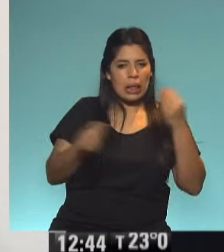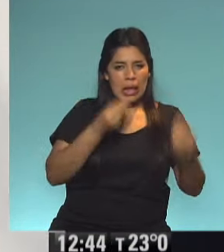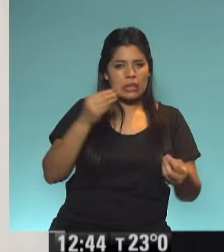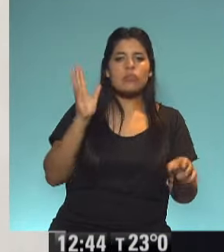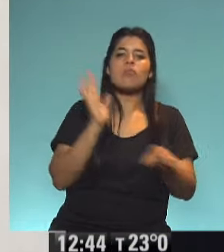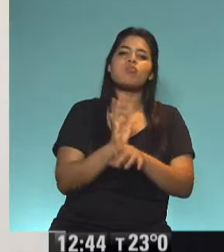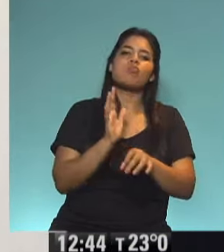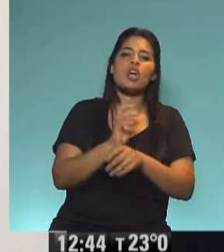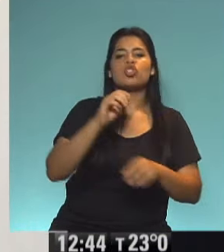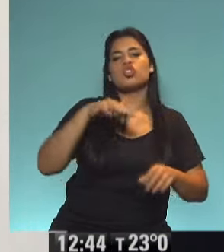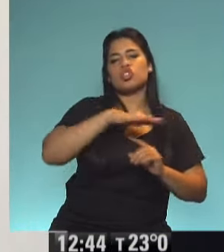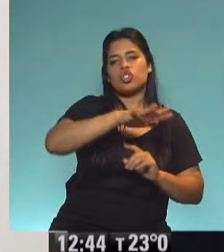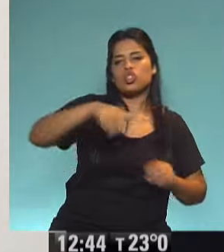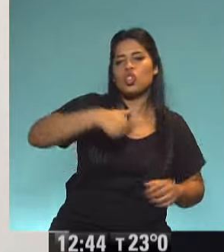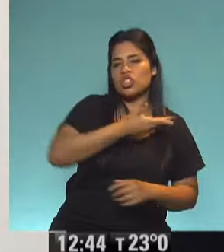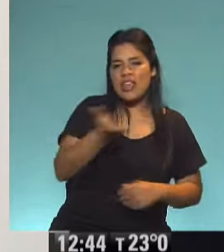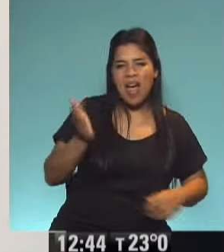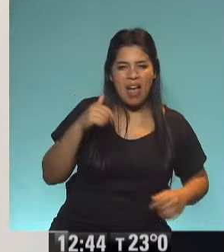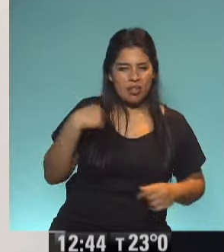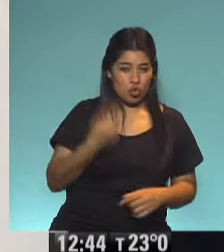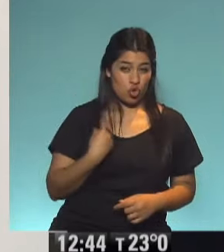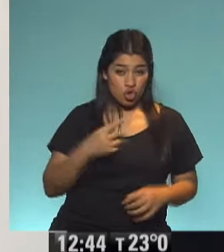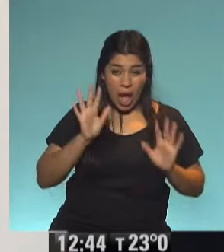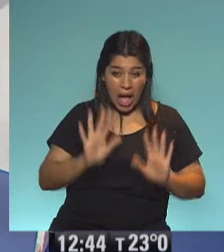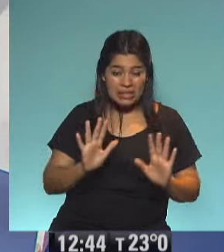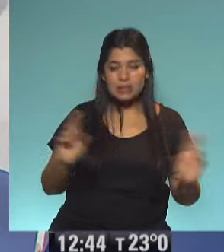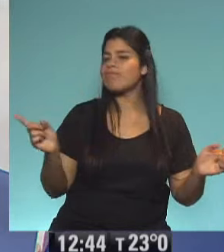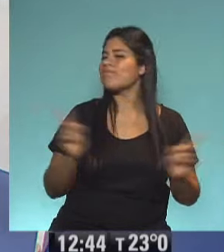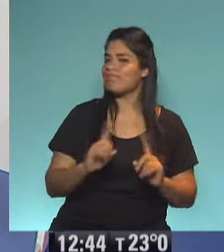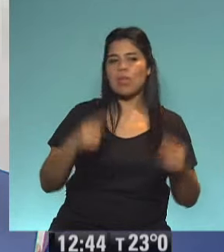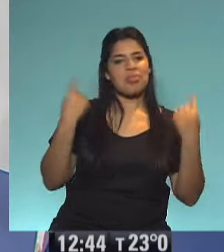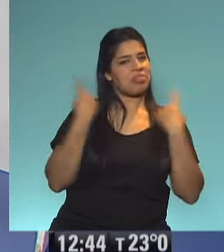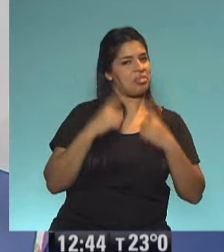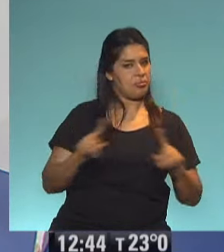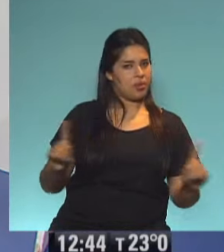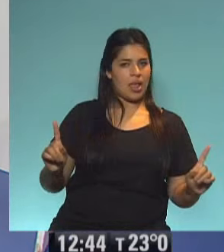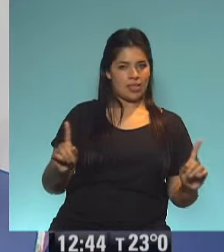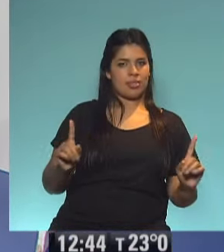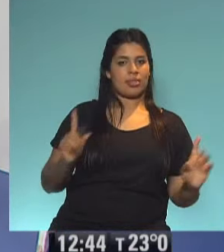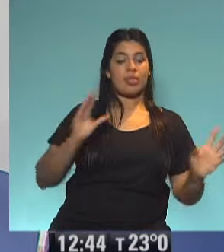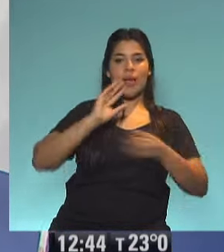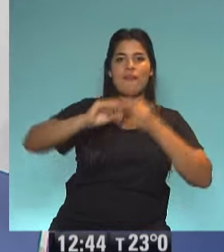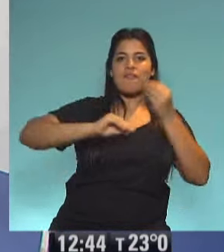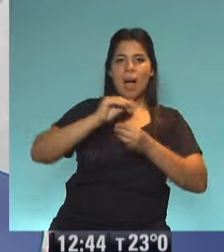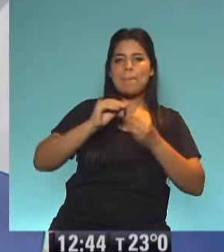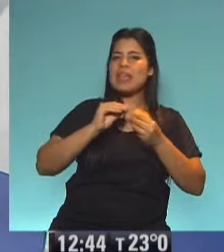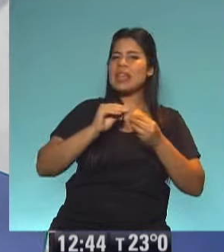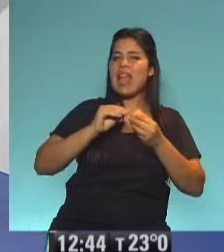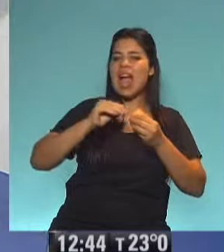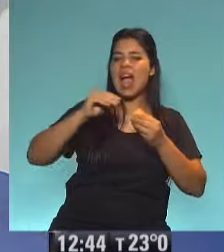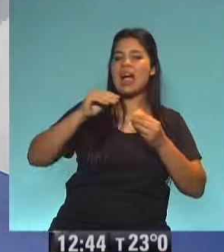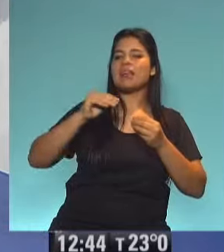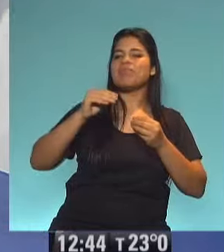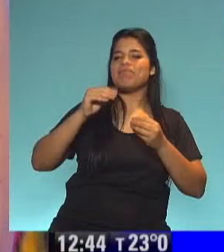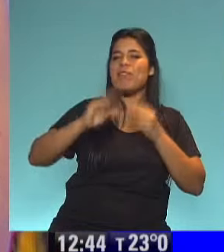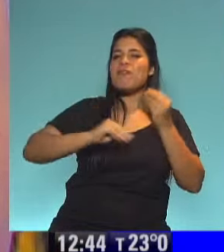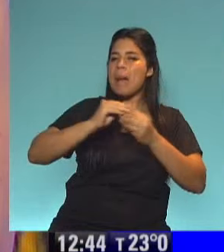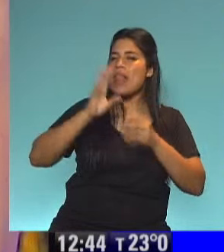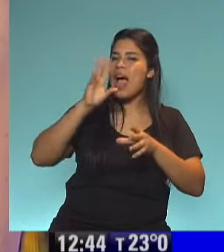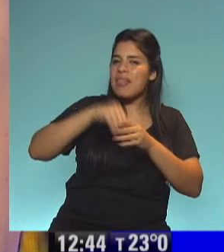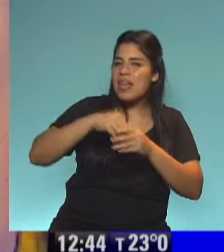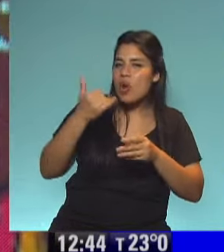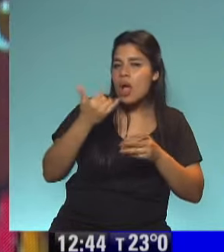en nuestra sociedad, ¿no? En realidad somos todos distintos. ¿Quién no tiene, no? En su familia. Ahora va a haber que